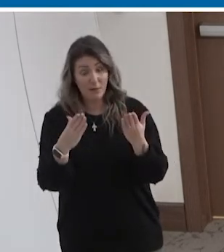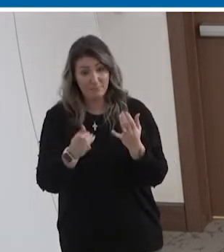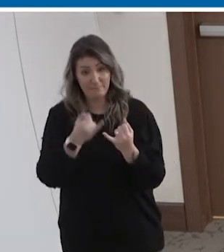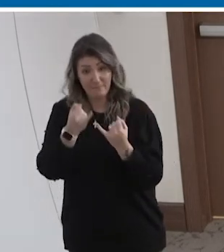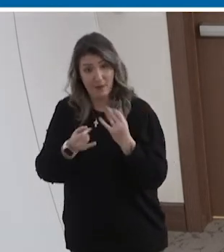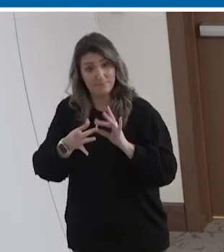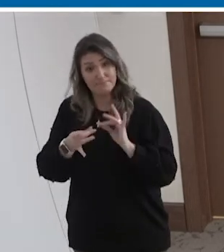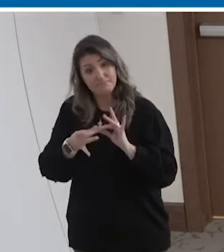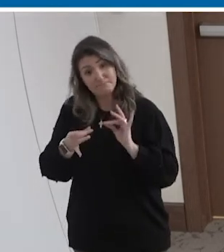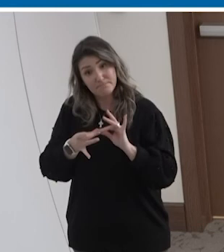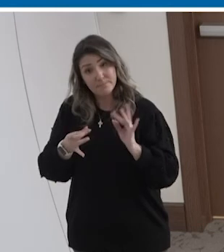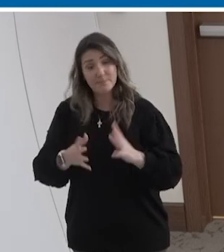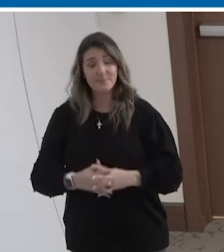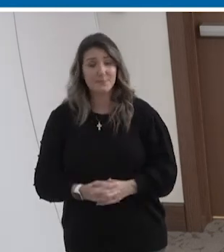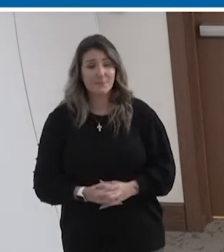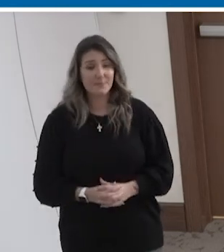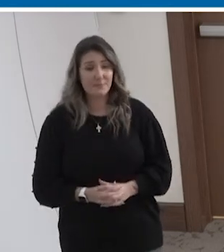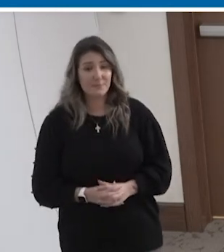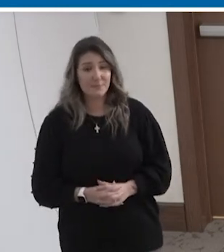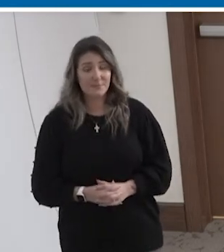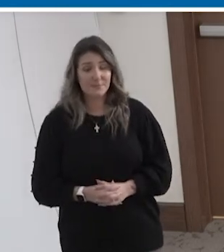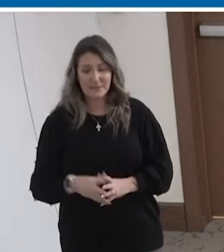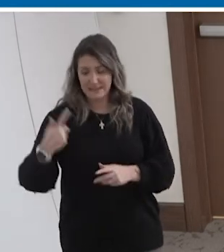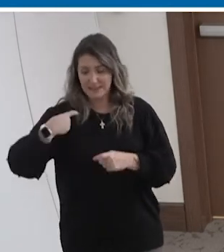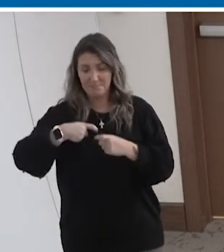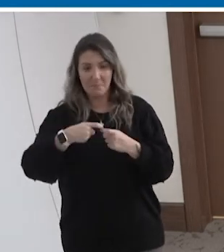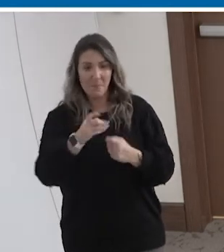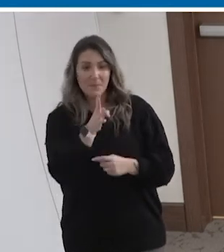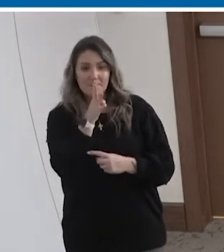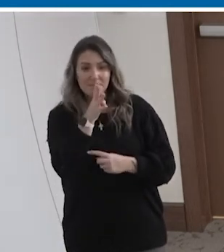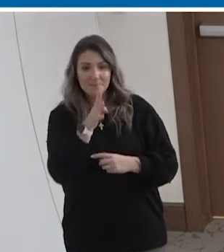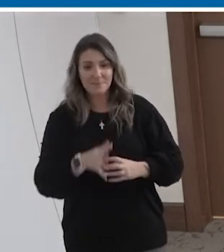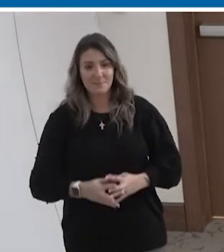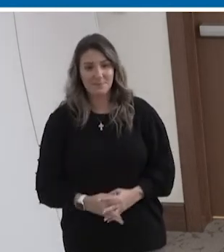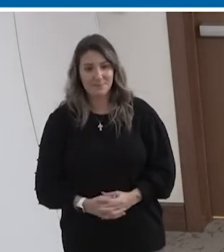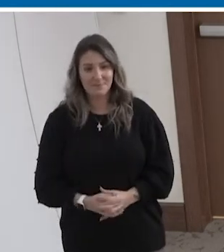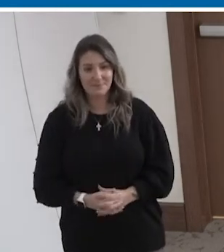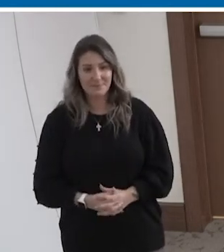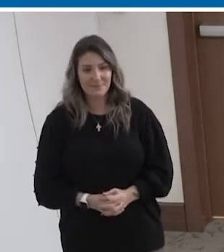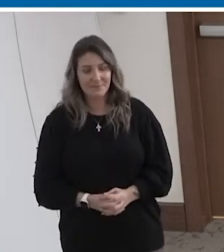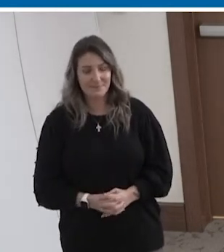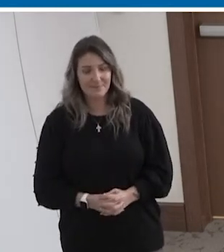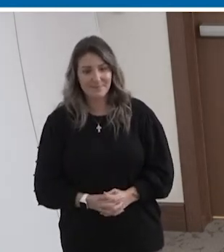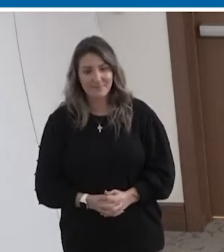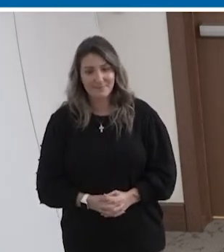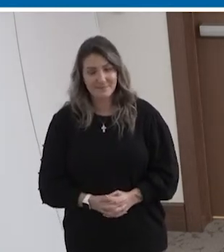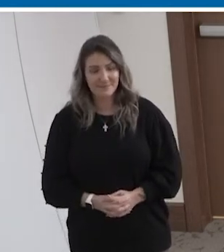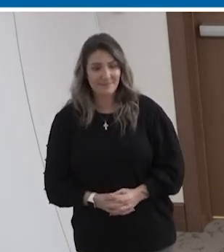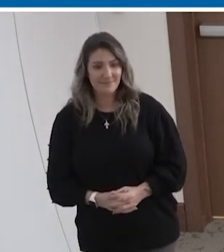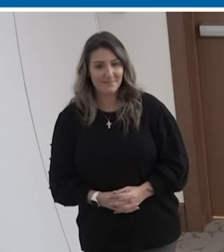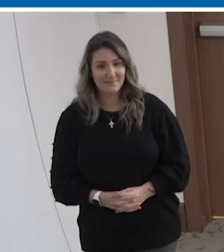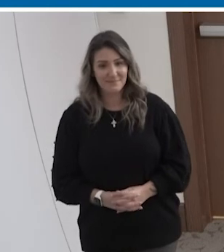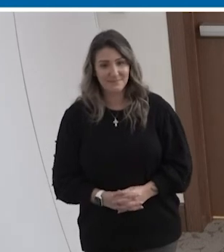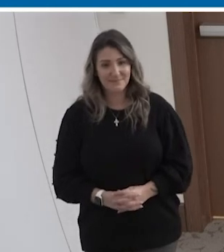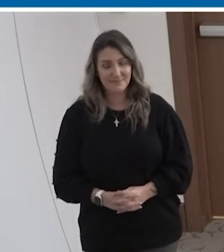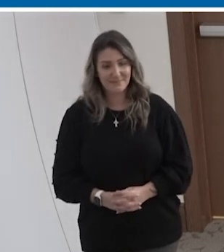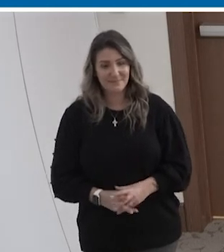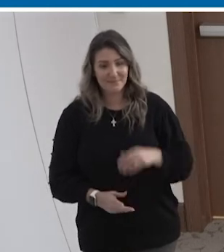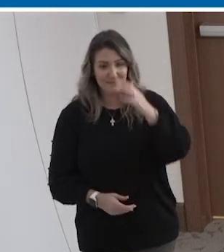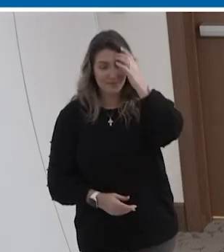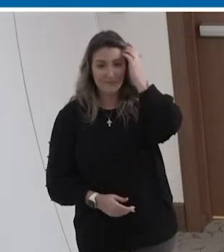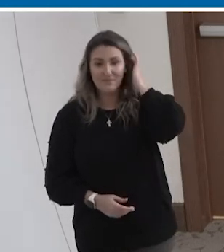remarks? Estas son todas las preguntas que tenemos. Muchas gracias por su